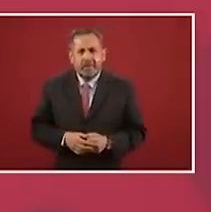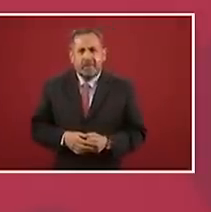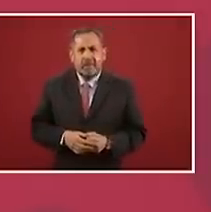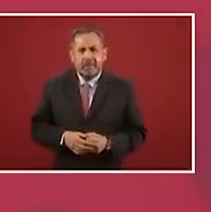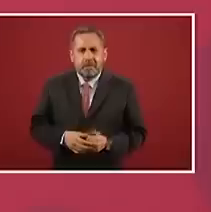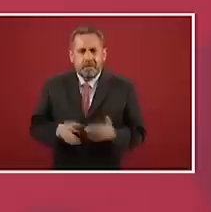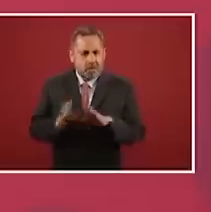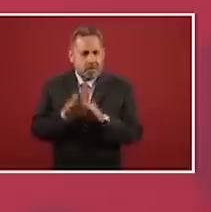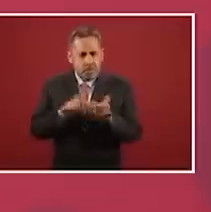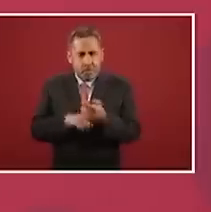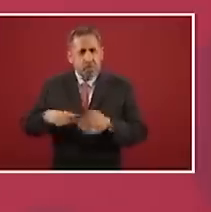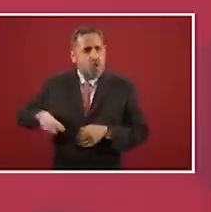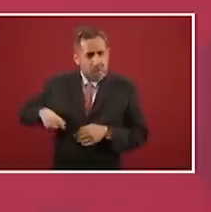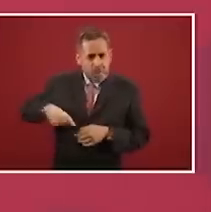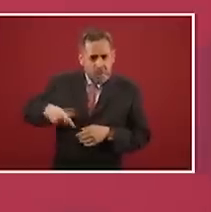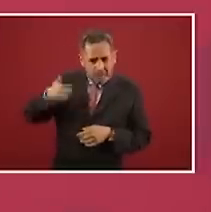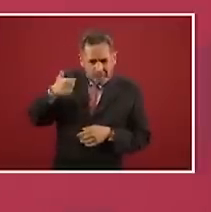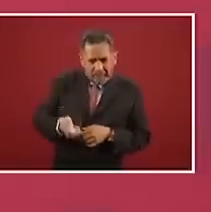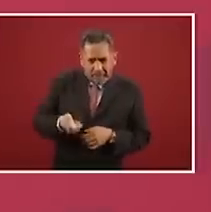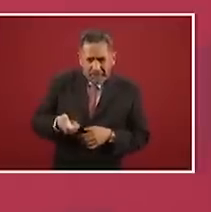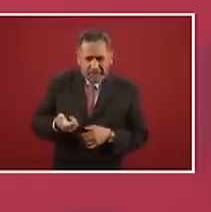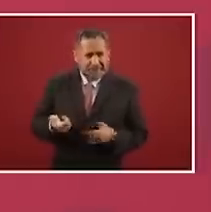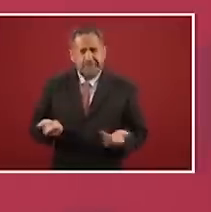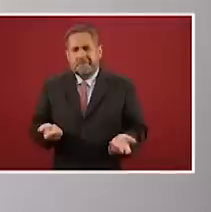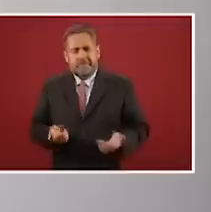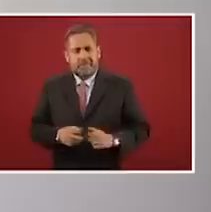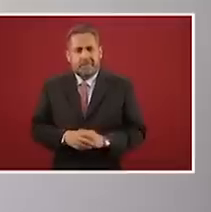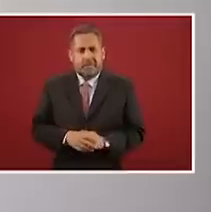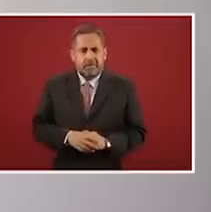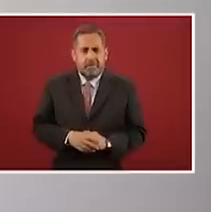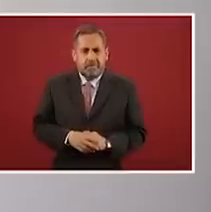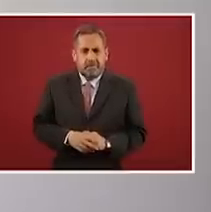O sea, tiene que pagar el gobierno.